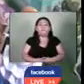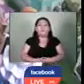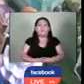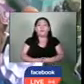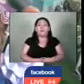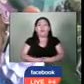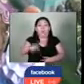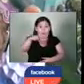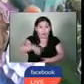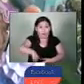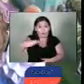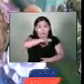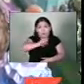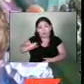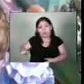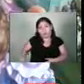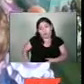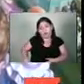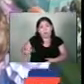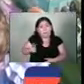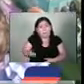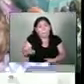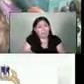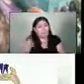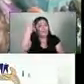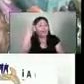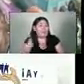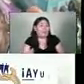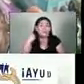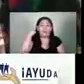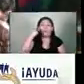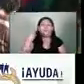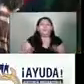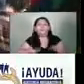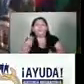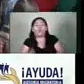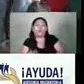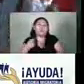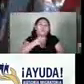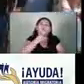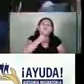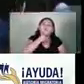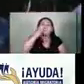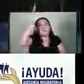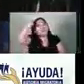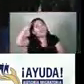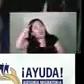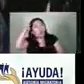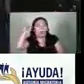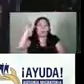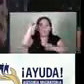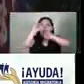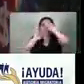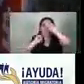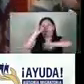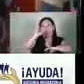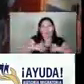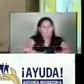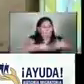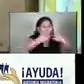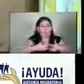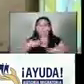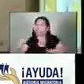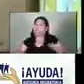En El Salvador, se acercan fechas importantes para la economía como el Viernes Negro o Navidad, donde las grandes empresas y comerciantes